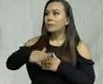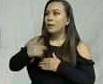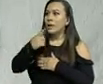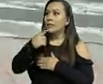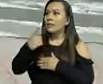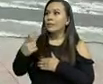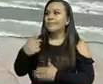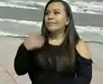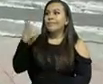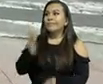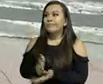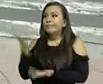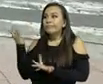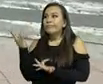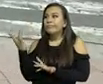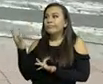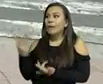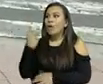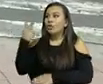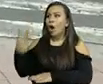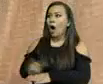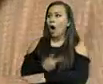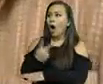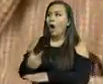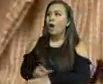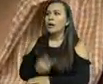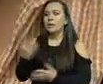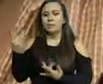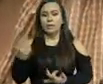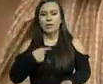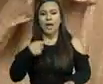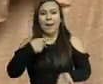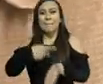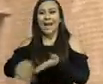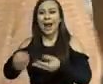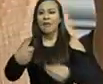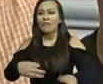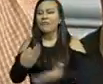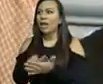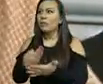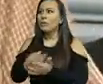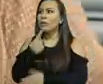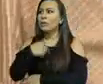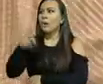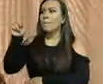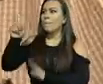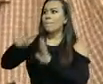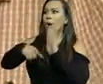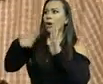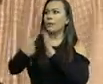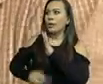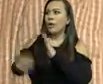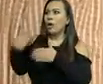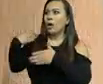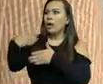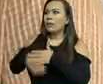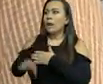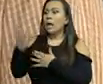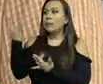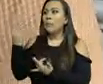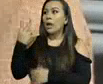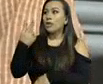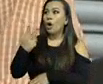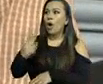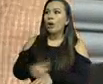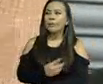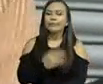tuvieron que esperar aproximadamente dos horas vendiendo a pagar mi planilla me entero que más de dora que esperando que pase todo esto para todo ha